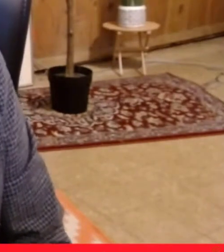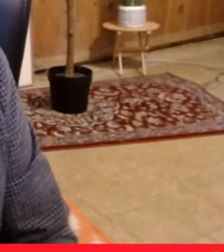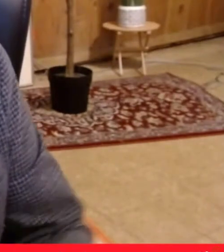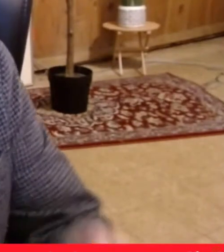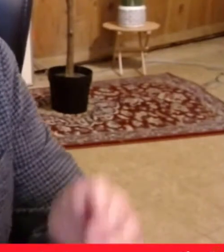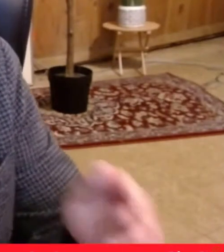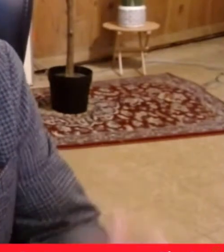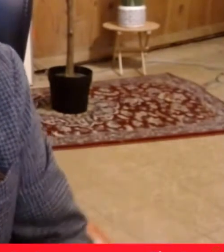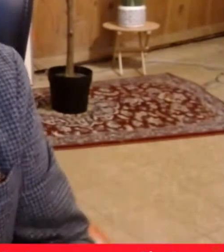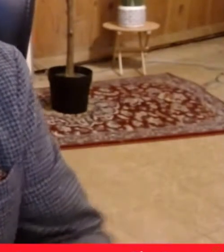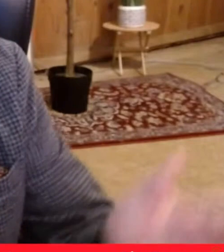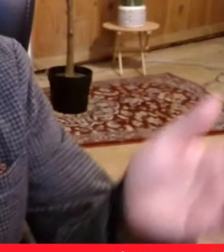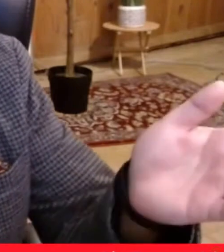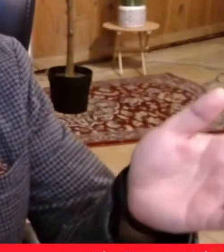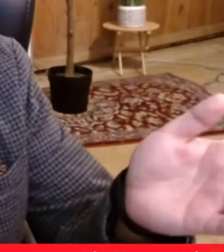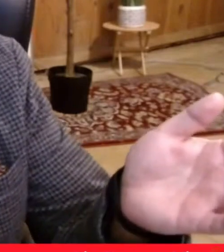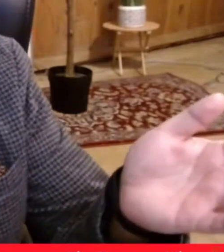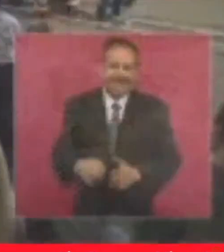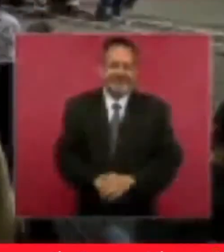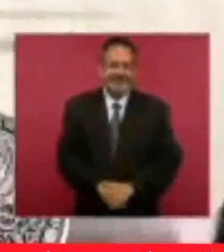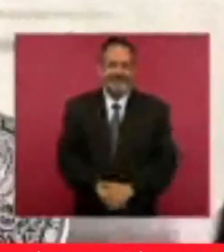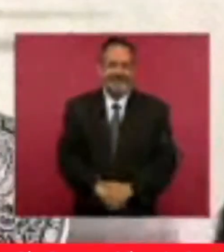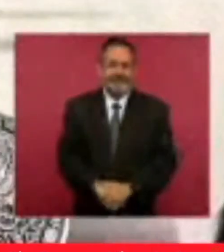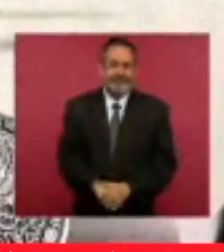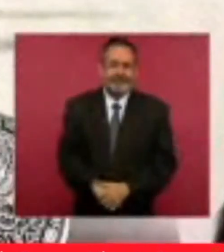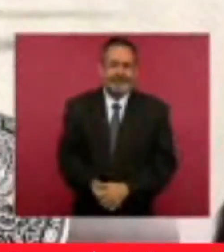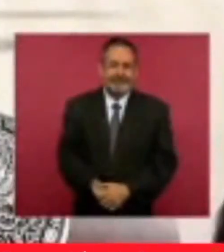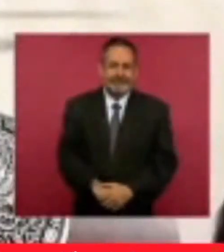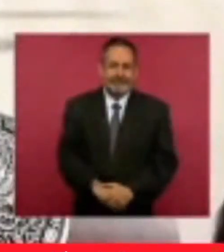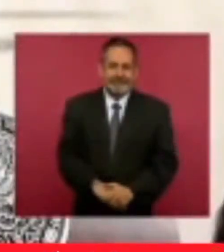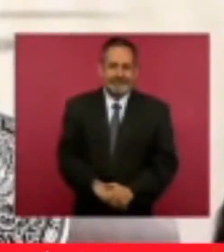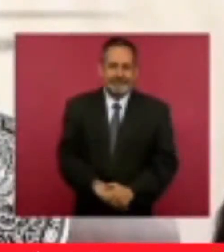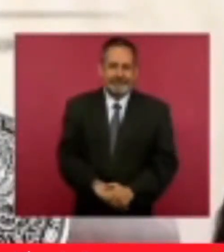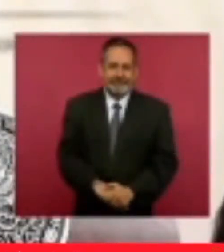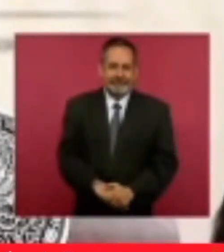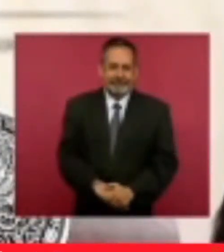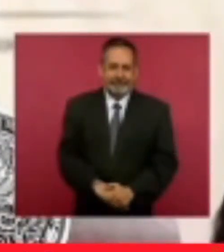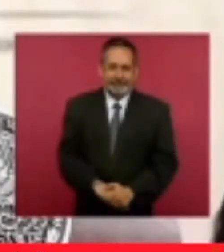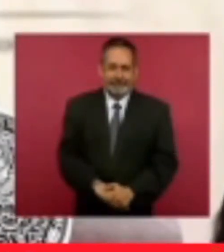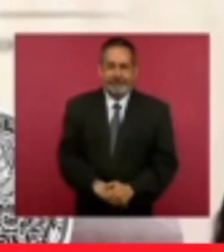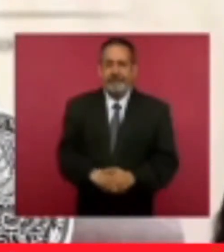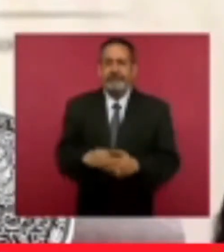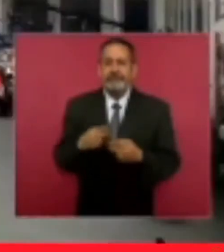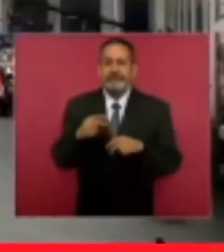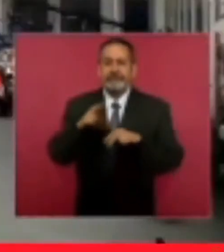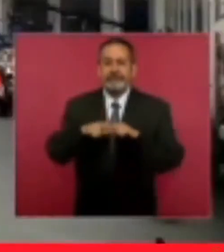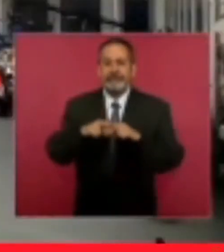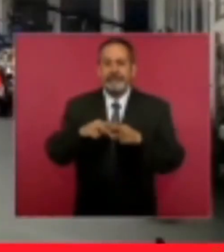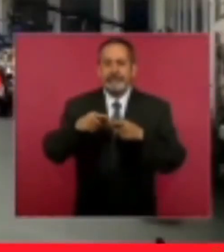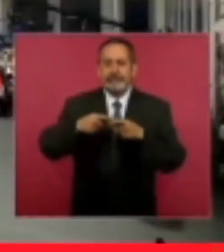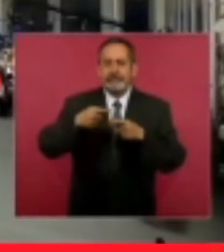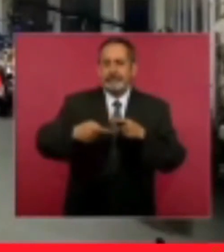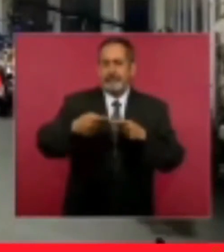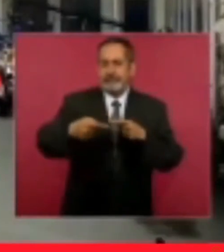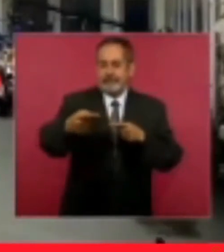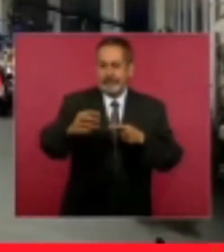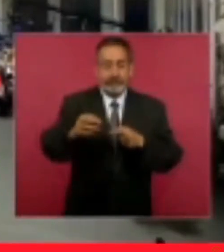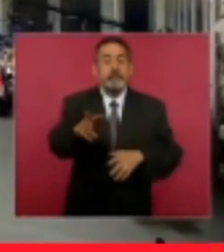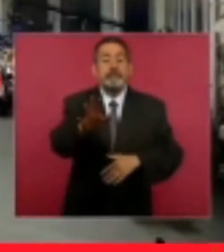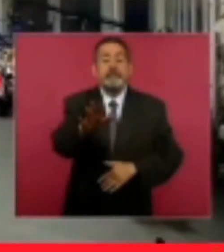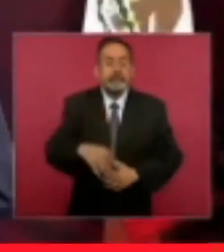Cuevas que le ponga ese video en el que sale, así dice él, la señora Xóchitl, ¿no? Rompiendo una piñata del